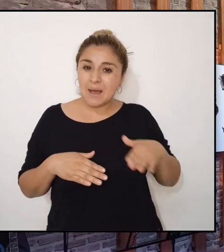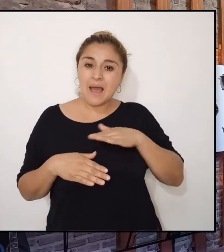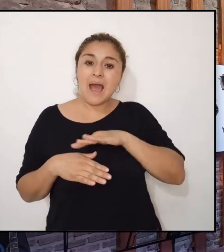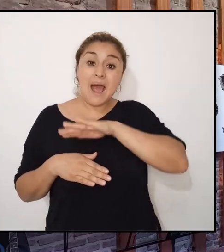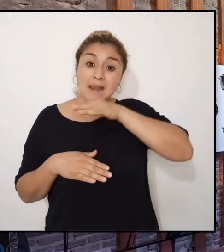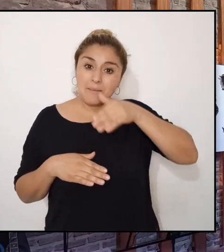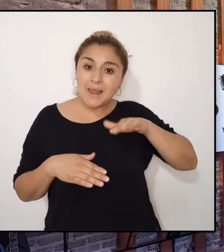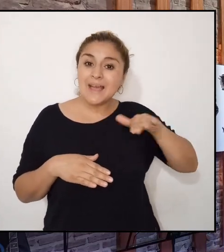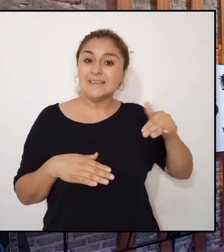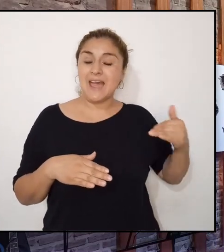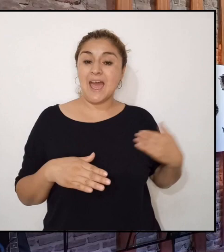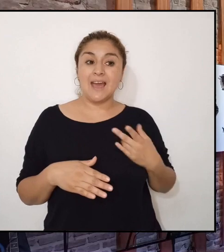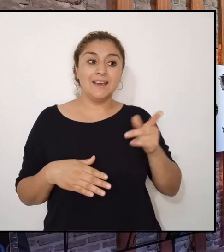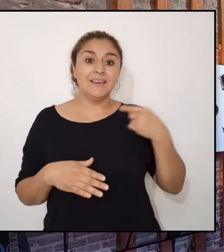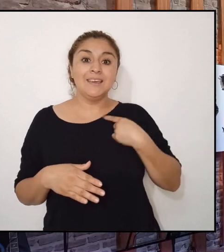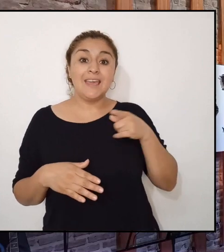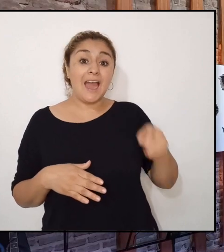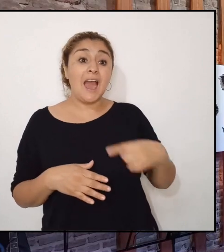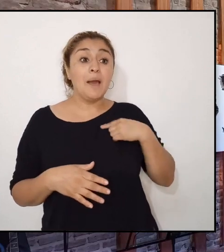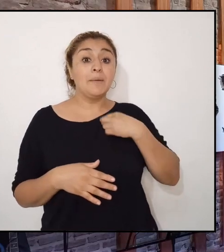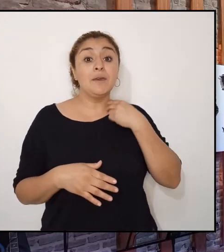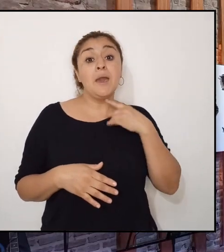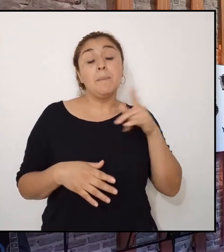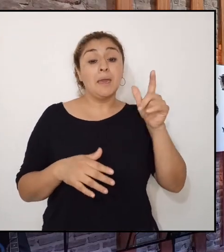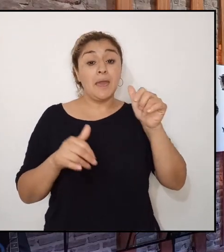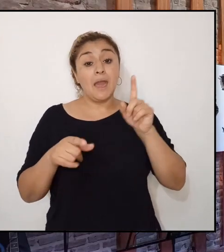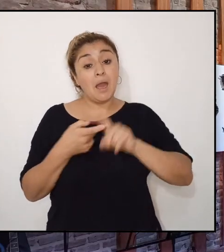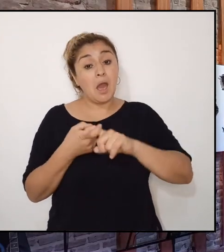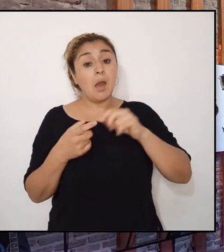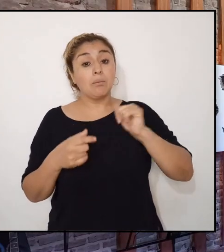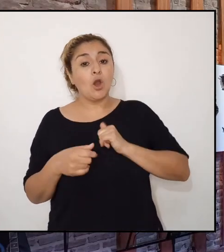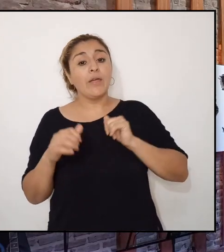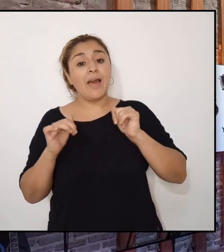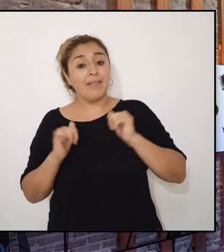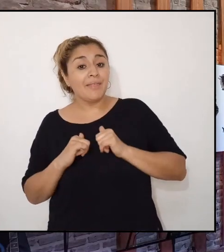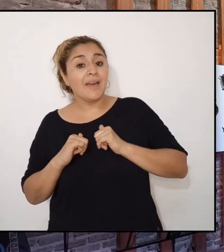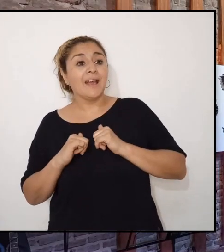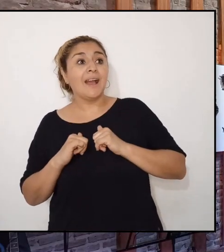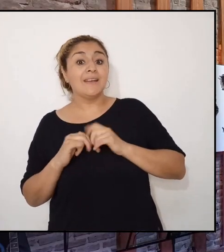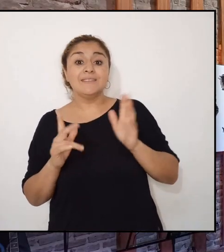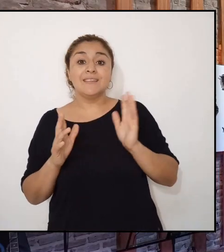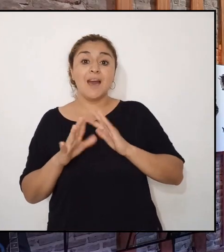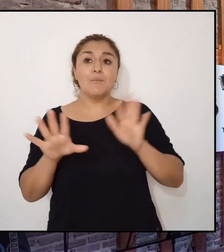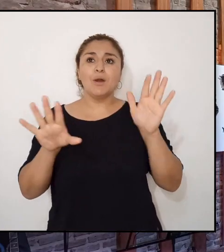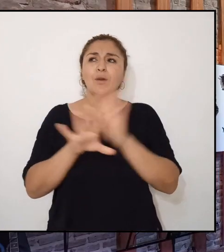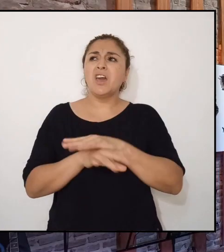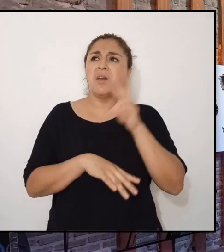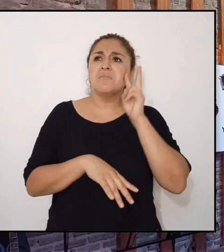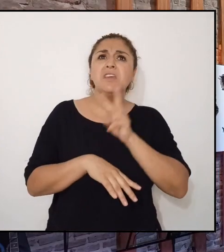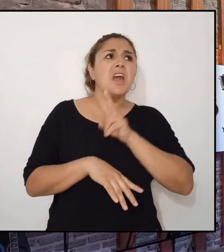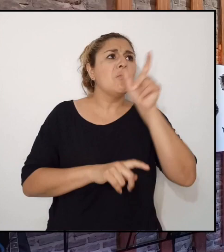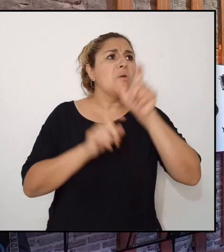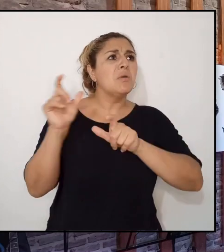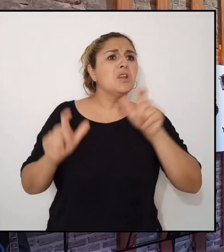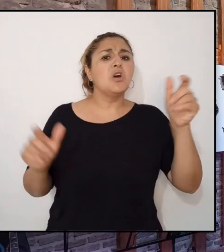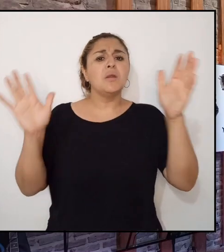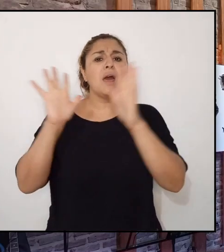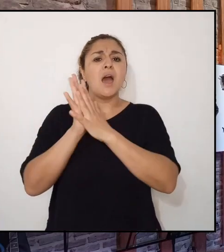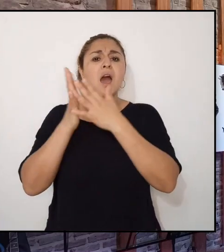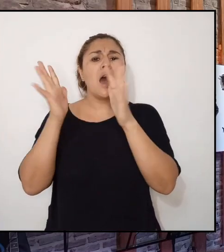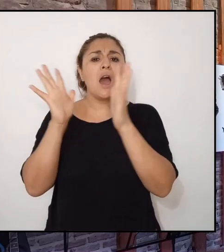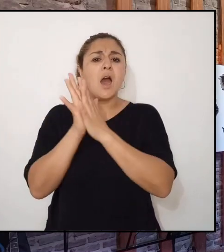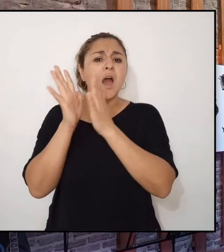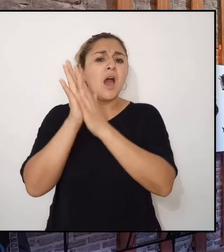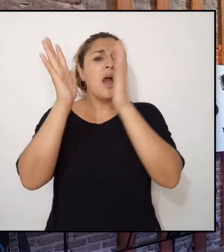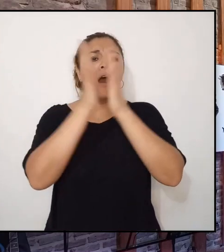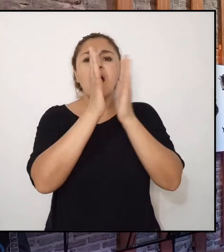Y yo le digo: no, está bien que aplaudan, porque cuando se pierde un nene, algo, empezamos a aplaudir para que los padres se pongan a buscar al hijo. Y dice: ay,